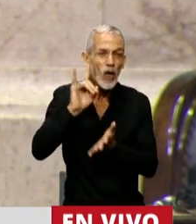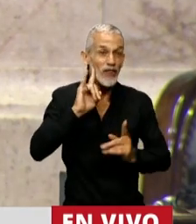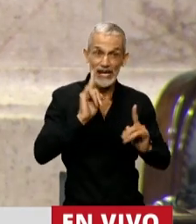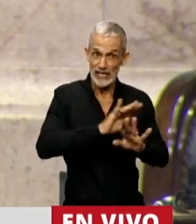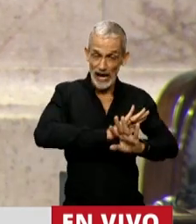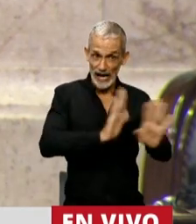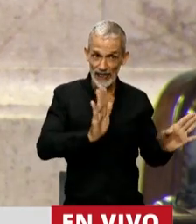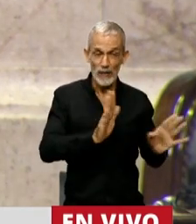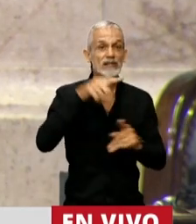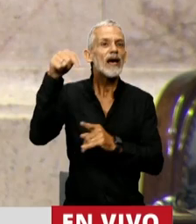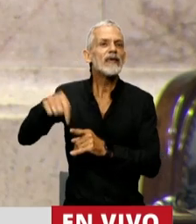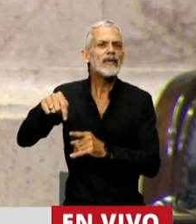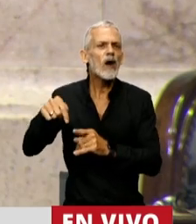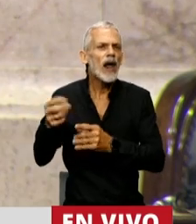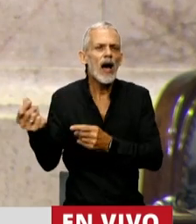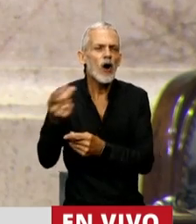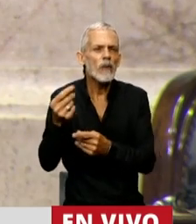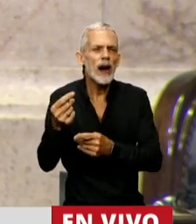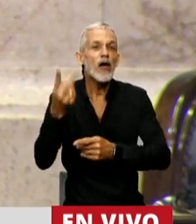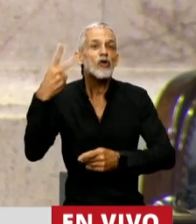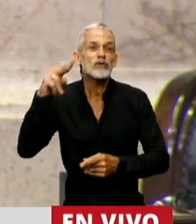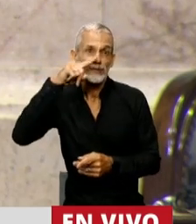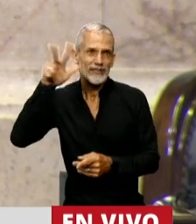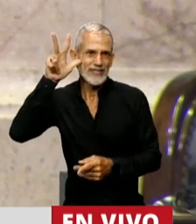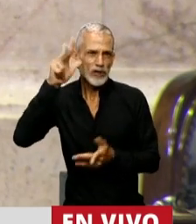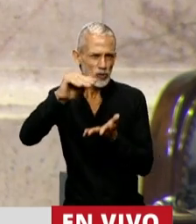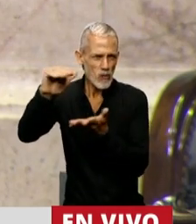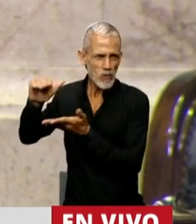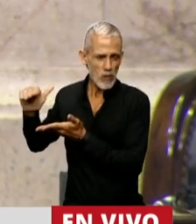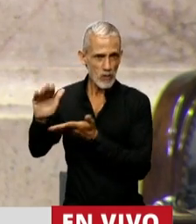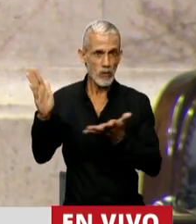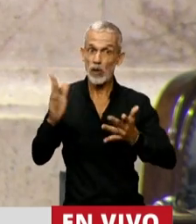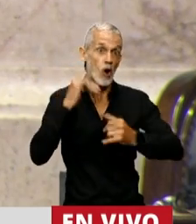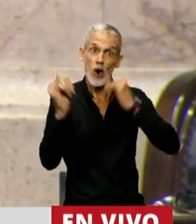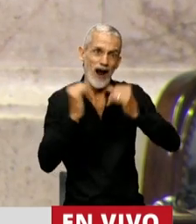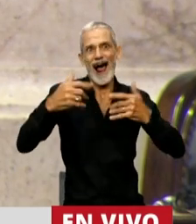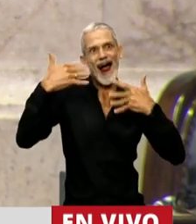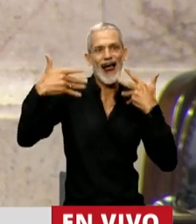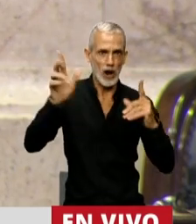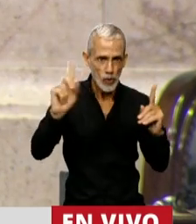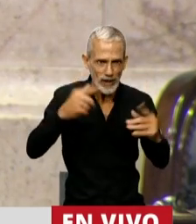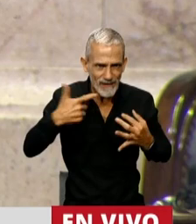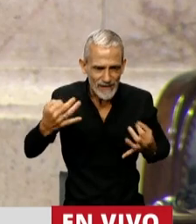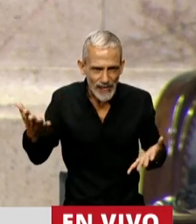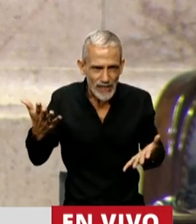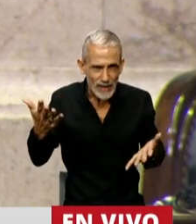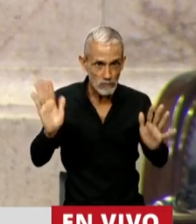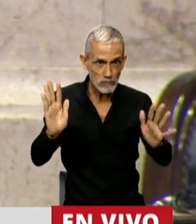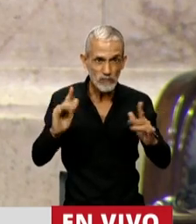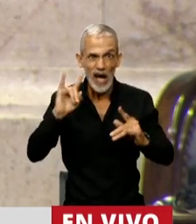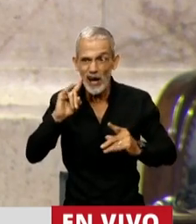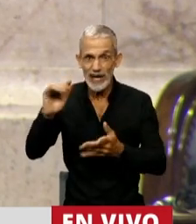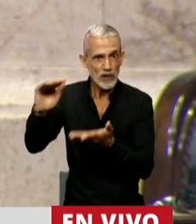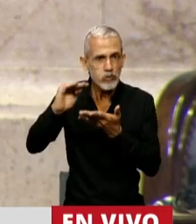saben cuánto puede ahora 278 esto no es relato esto es verdad esto se toma en los que toman nuestros